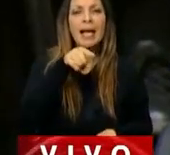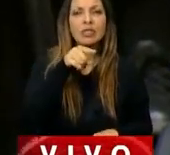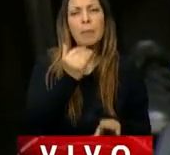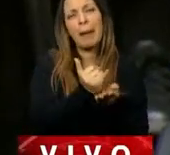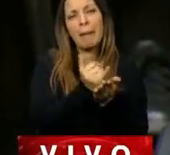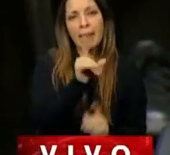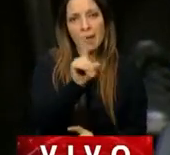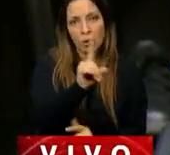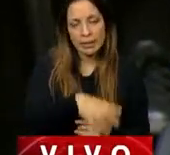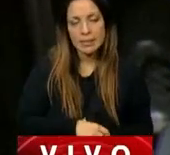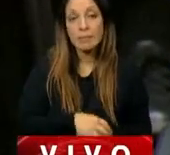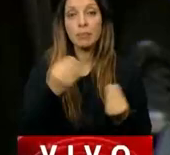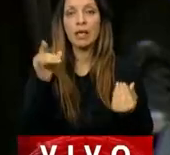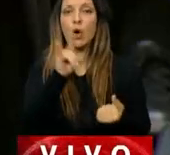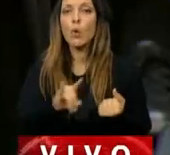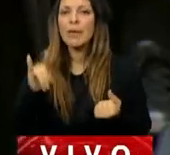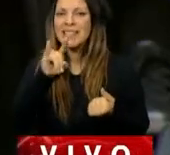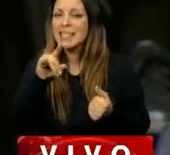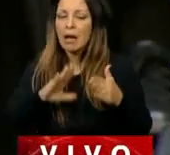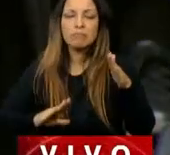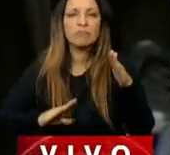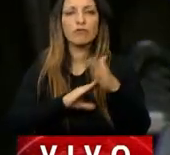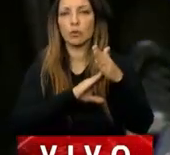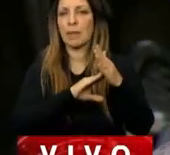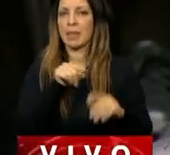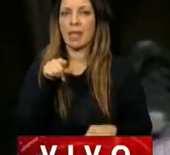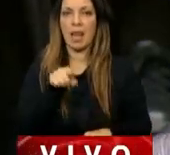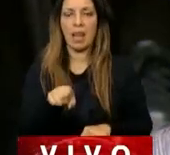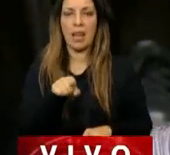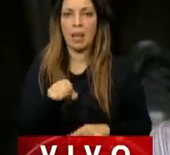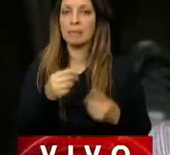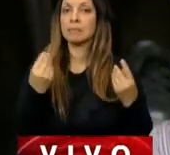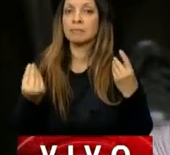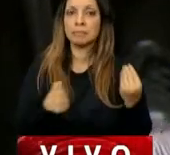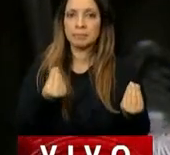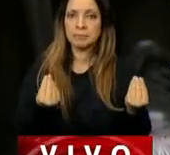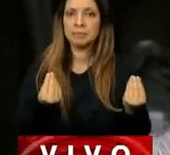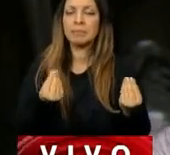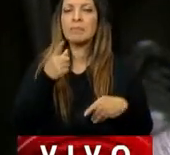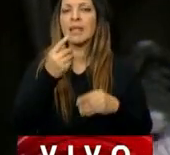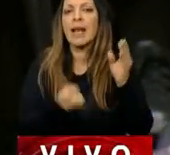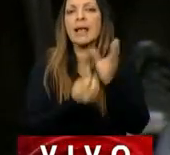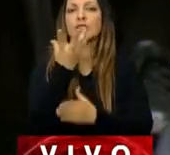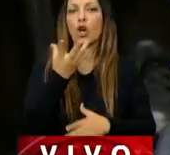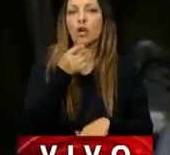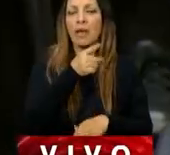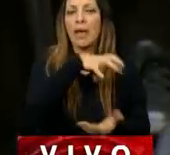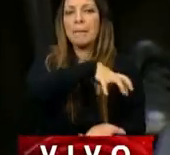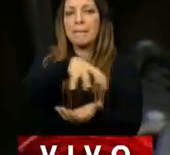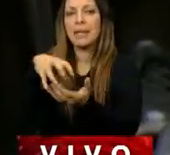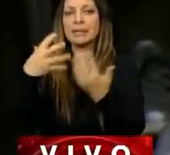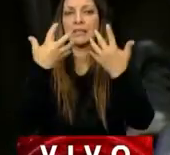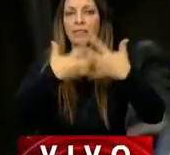menor. La universidad jugó un papel fundamental en la creación de